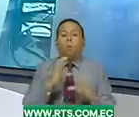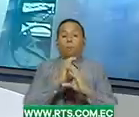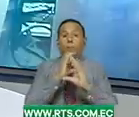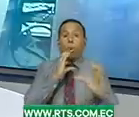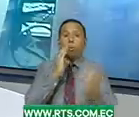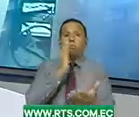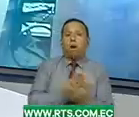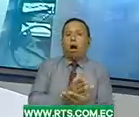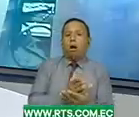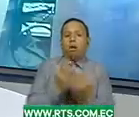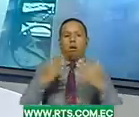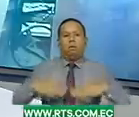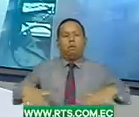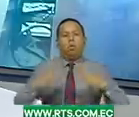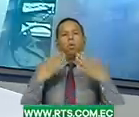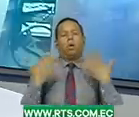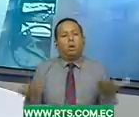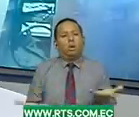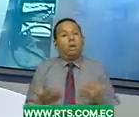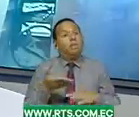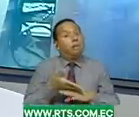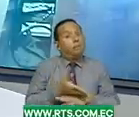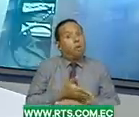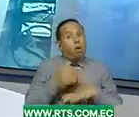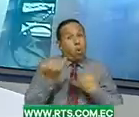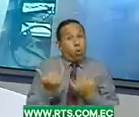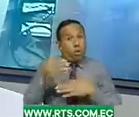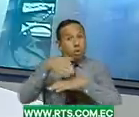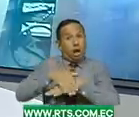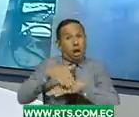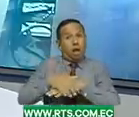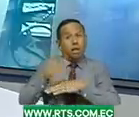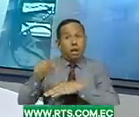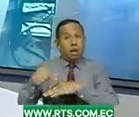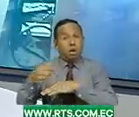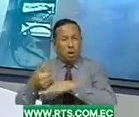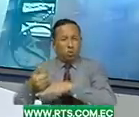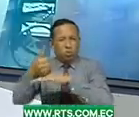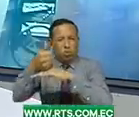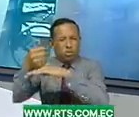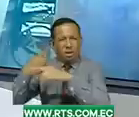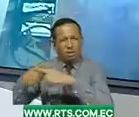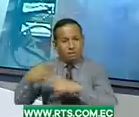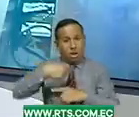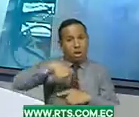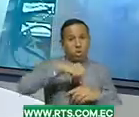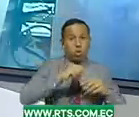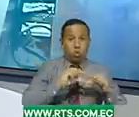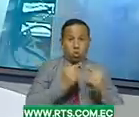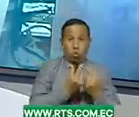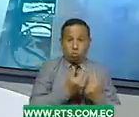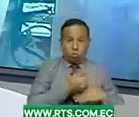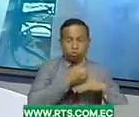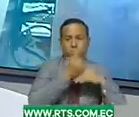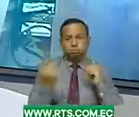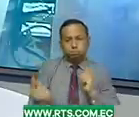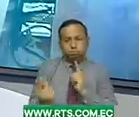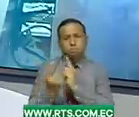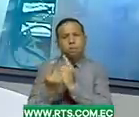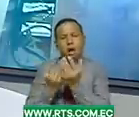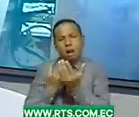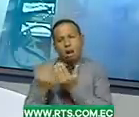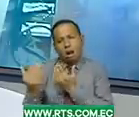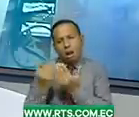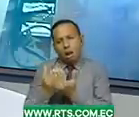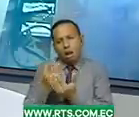Guayaquil. Sin embargo, luego del diálogo entre el gobernador y los dirigentes, se decidió levantar la medida hasta el 5 de abril,